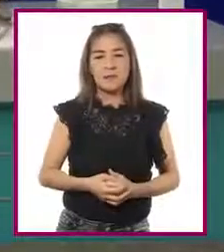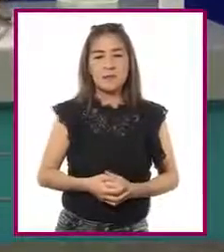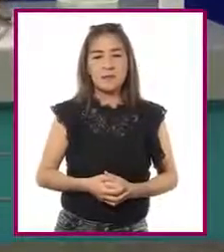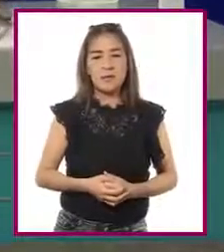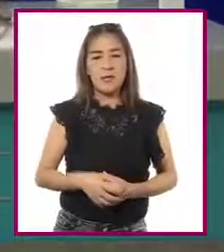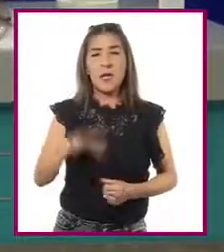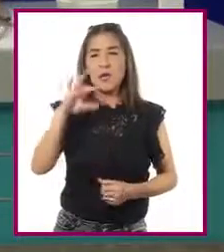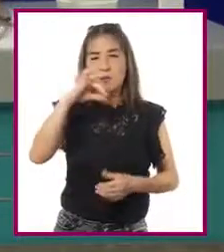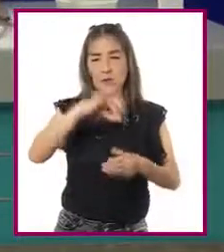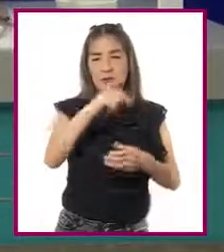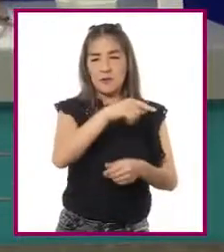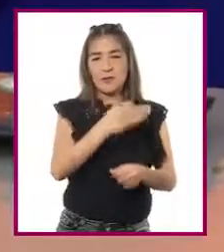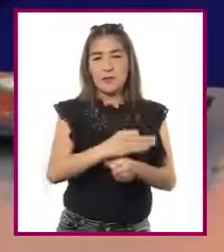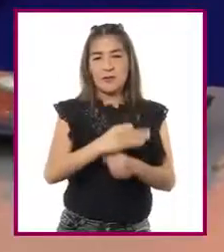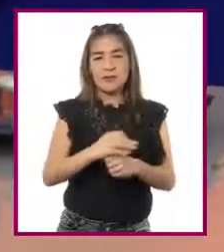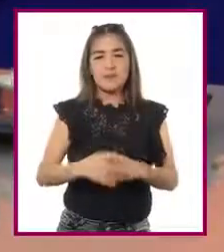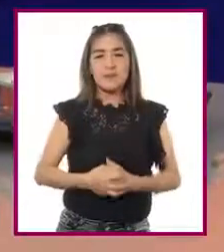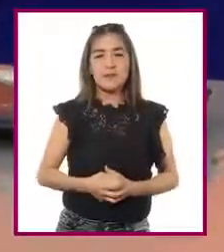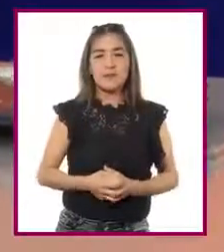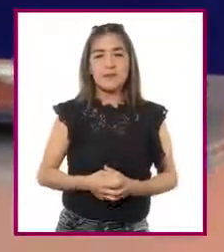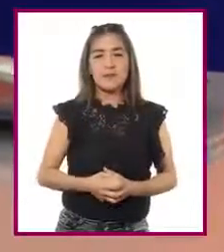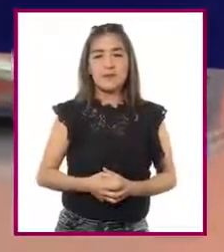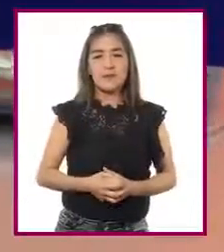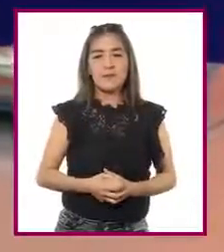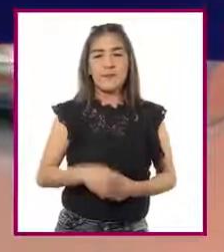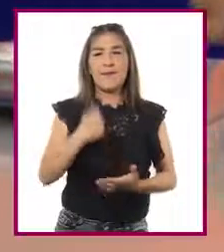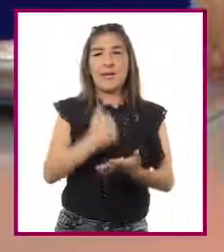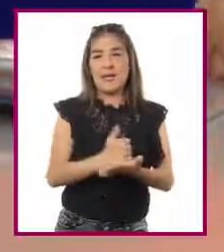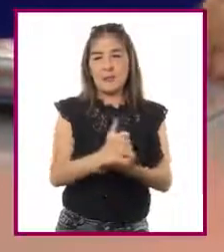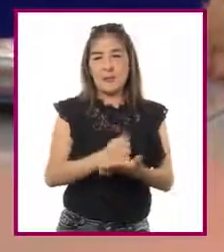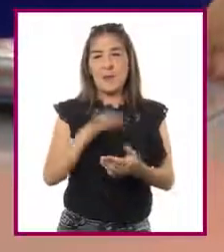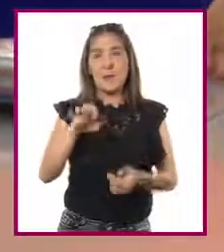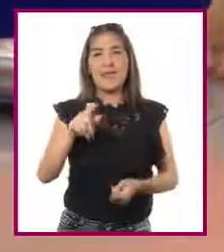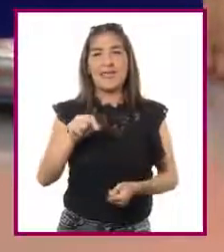Agregamos las gotas de azul de metileno.